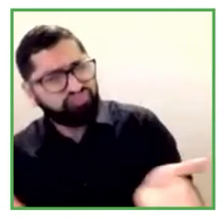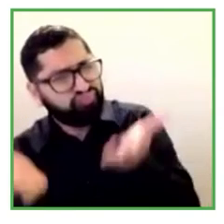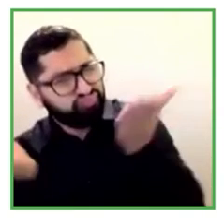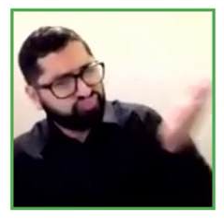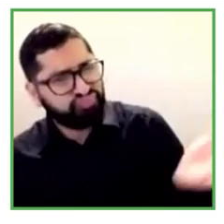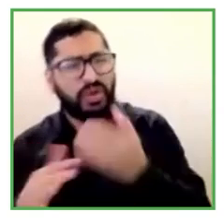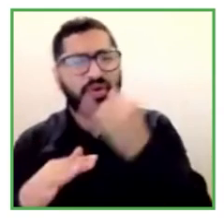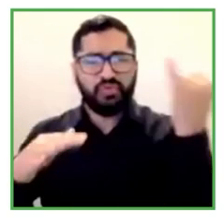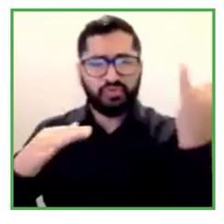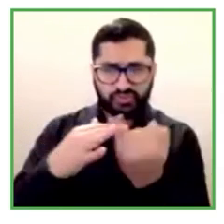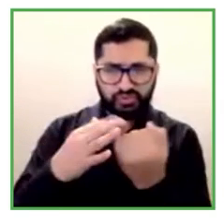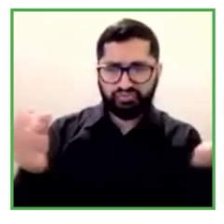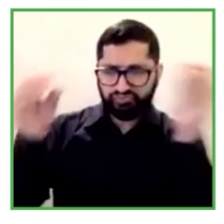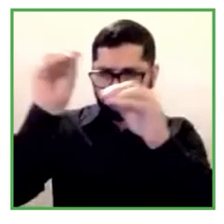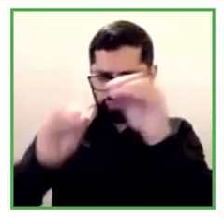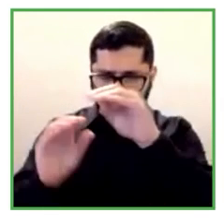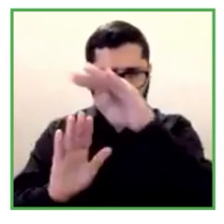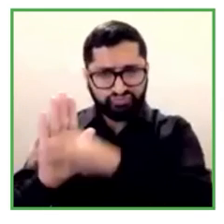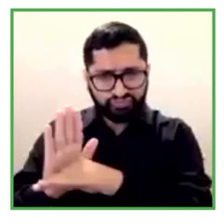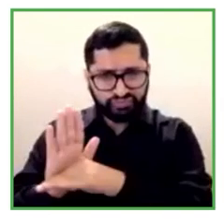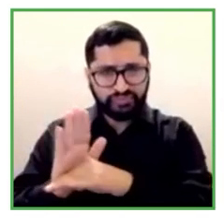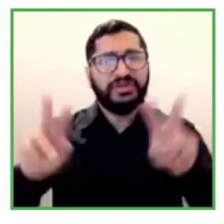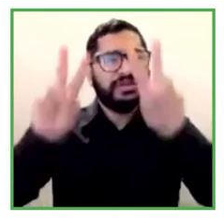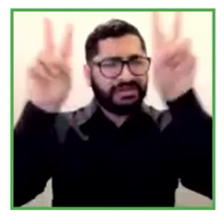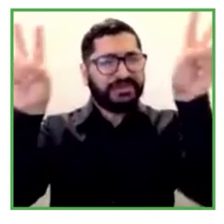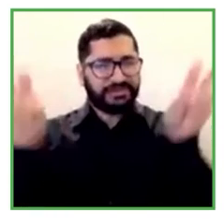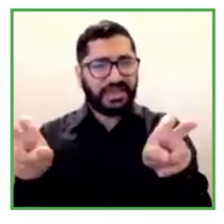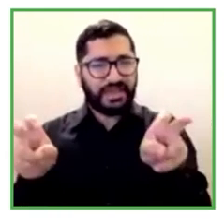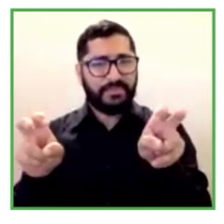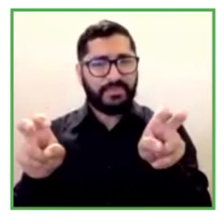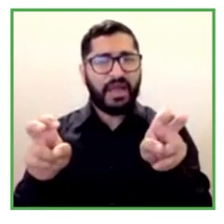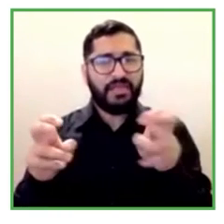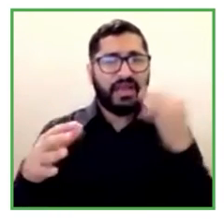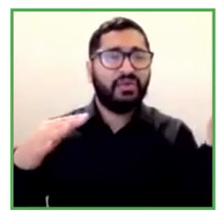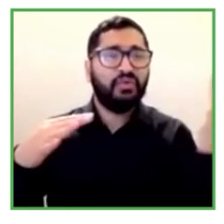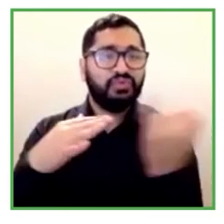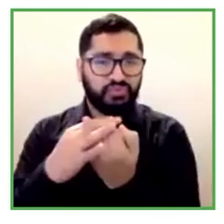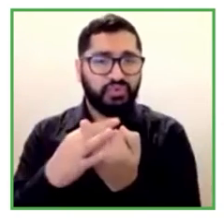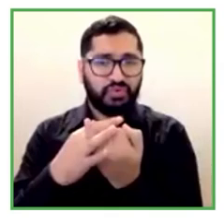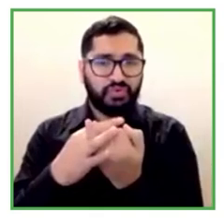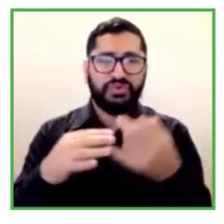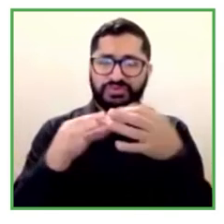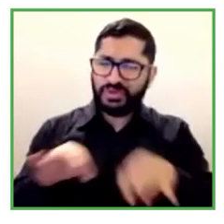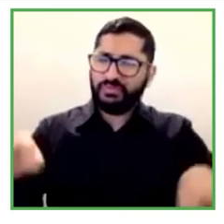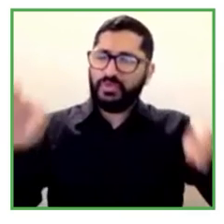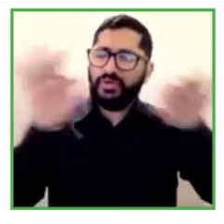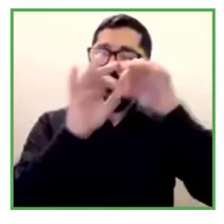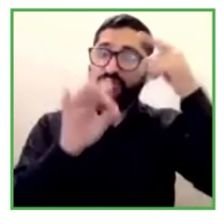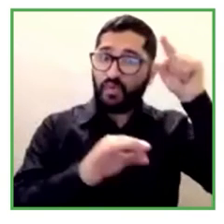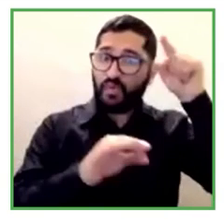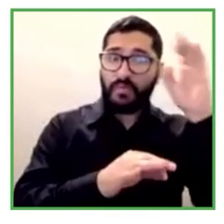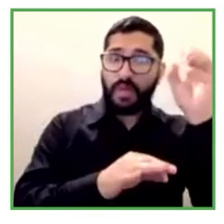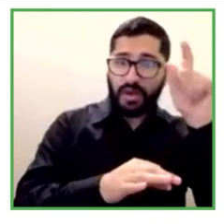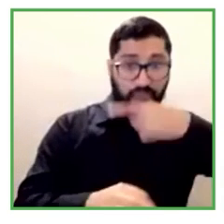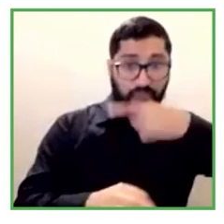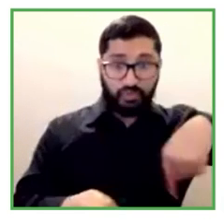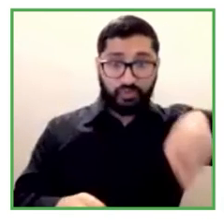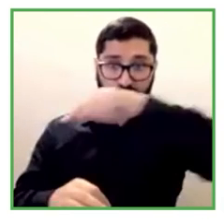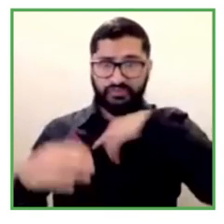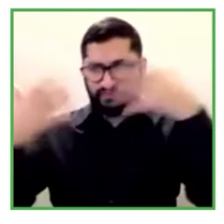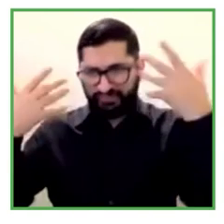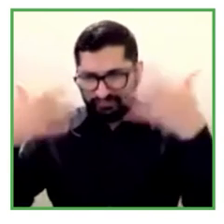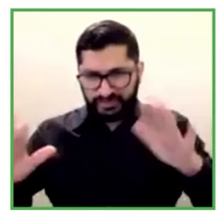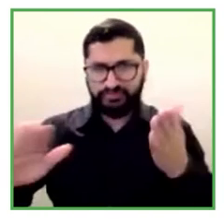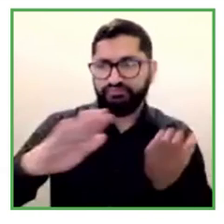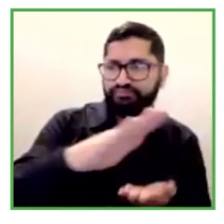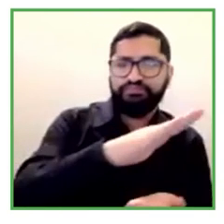Fundamental para el banco, precisamente porque nosotros tenemos declarado nuestra meta de convertirnos en el mejor banco digital de Chile. Entonces,